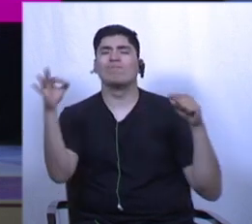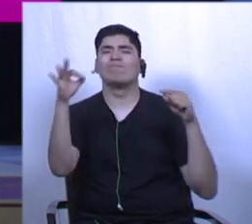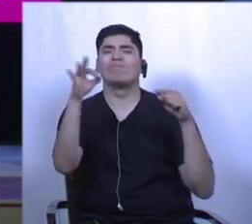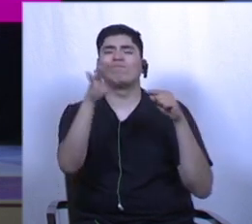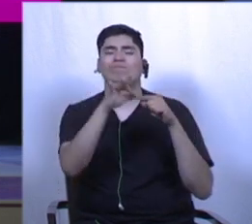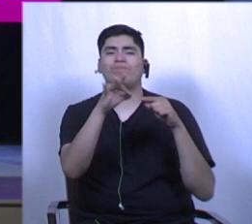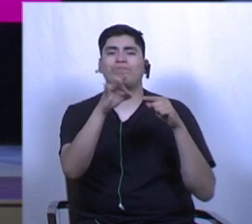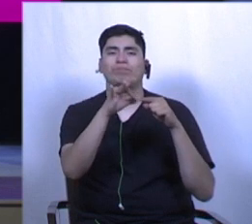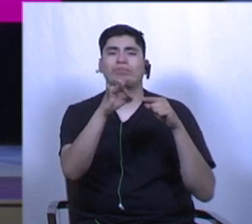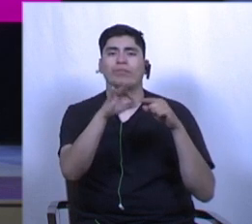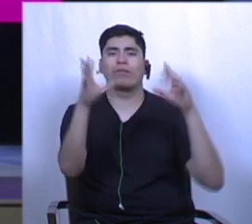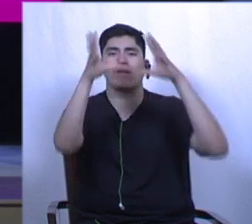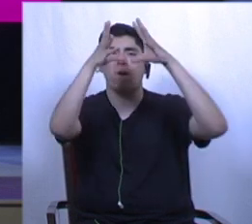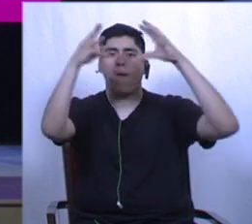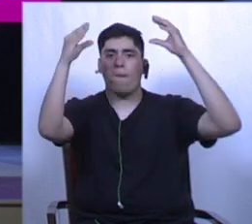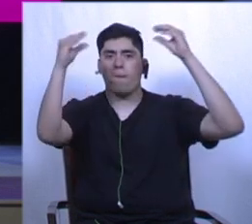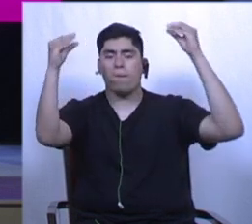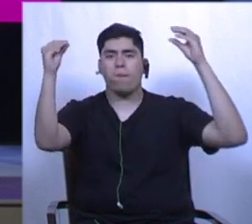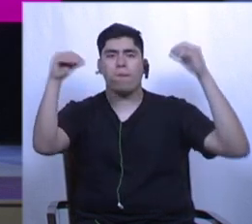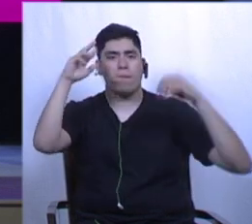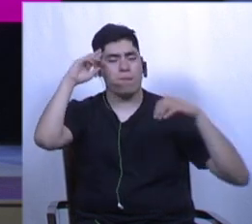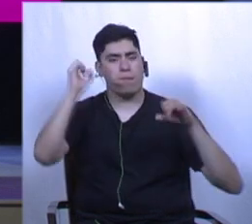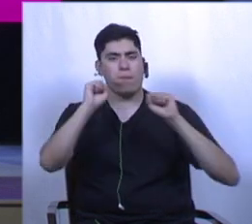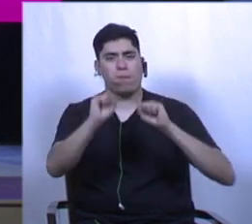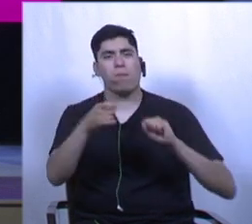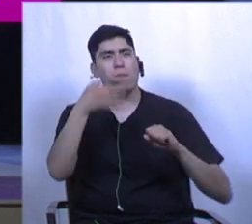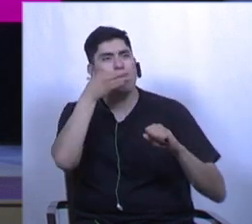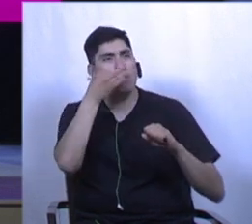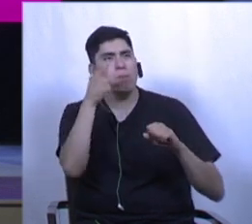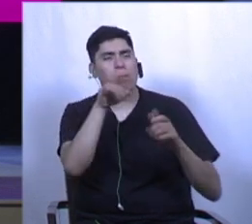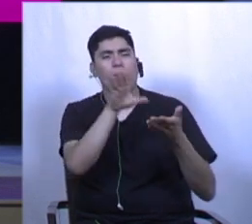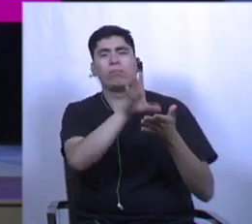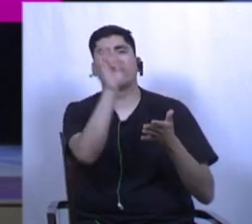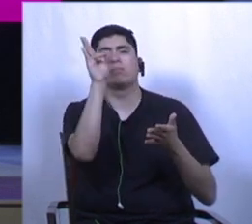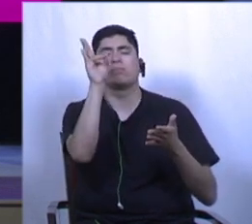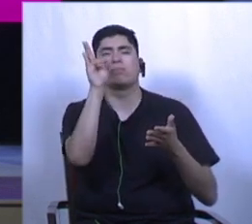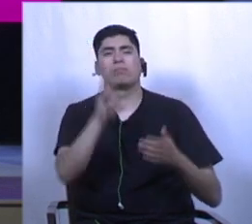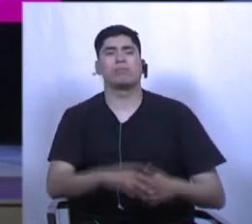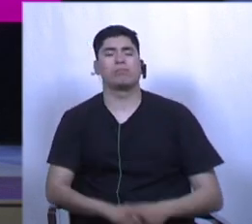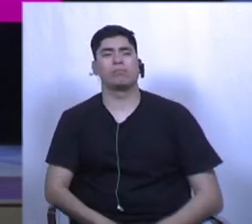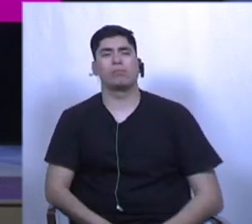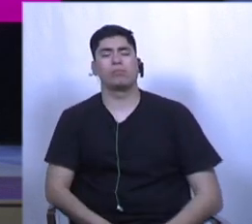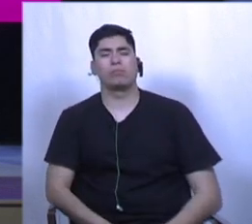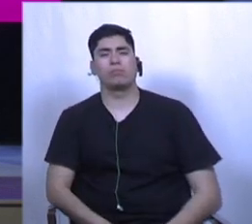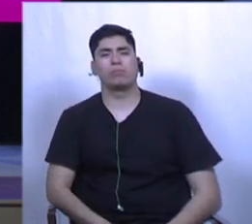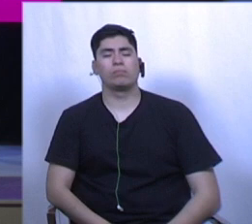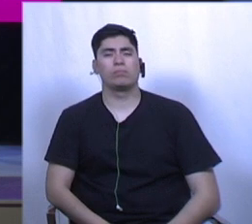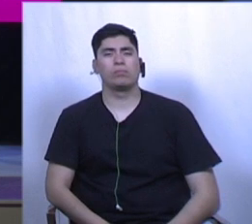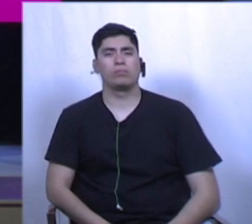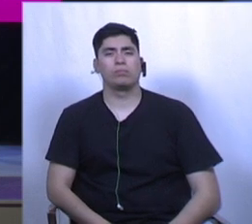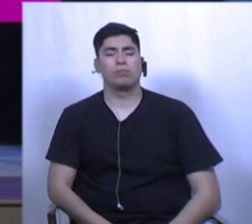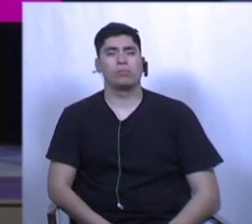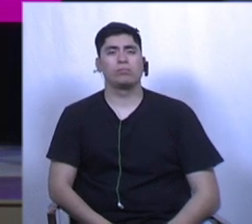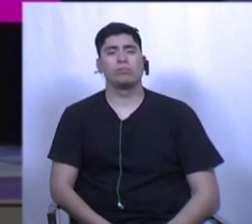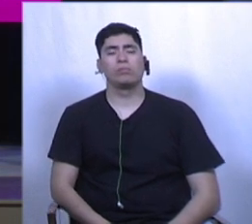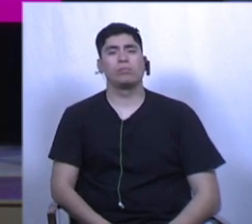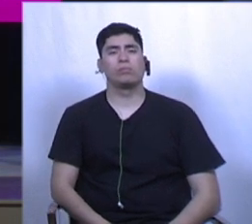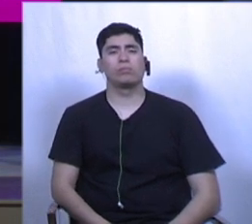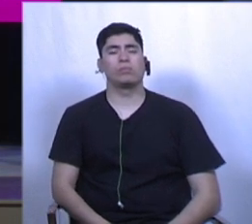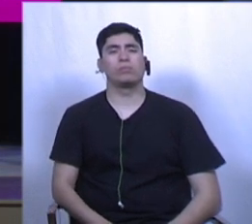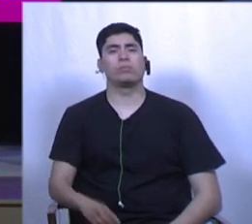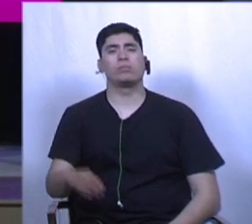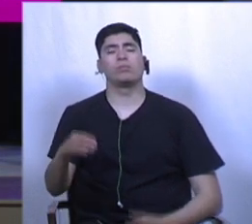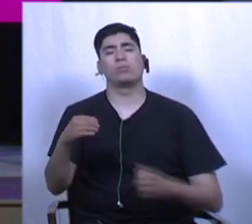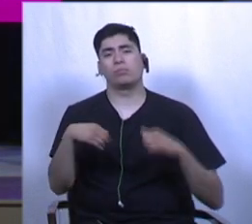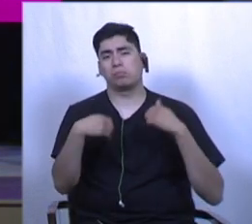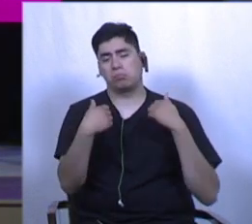en las nubes para poder identificar qué patógeno se encuentra causando esta enfermedad, ya que el patógeno